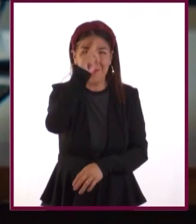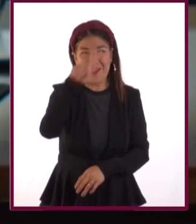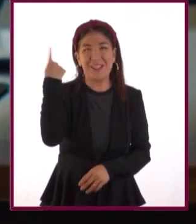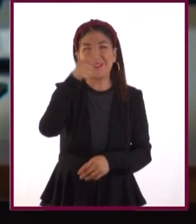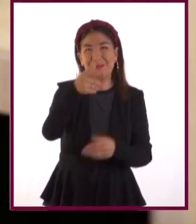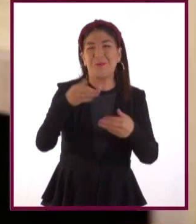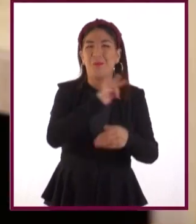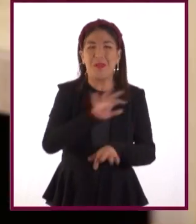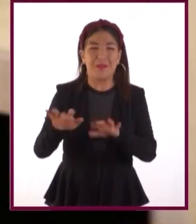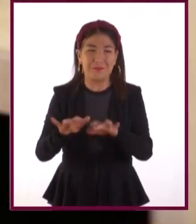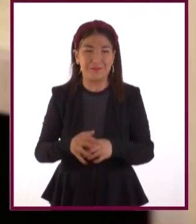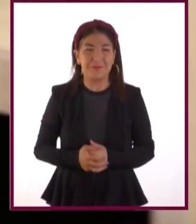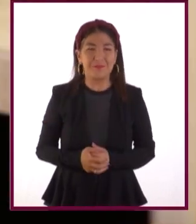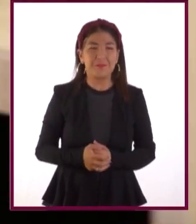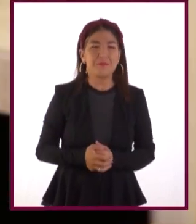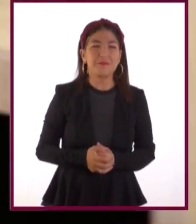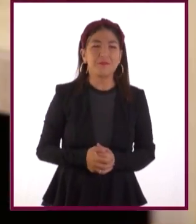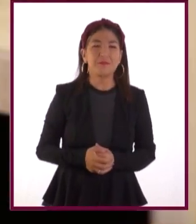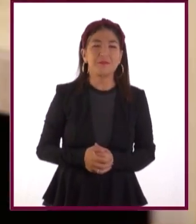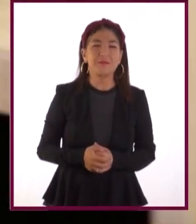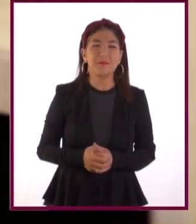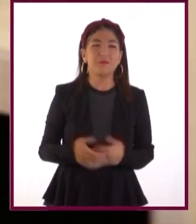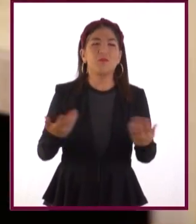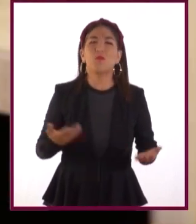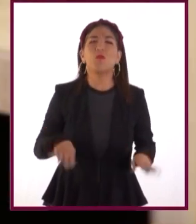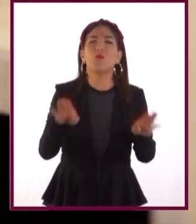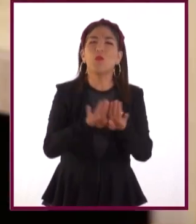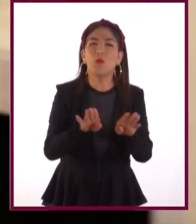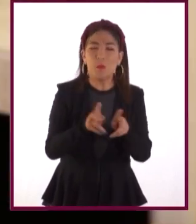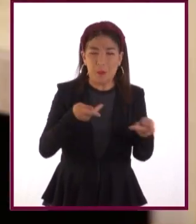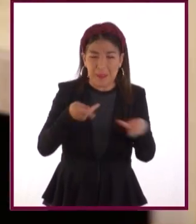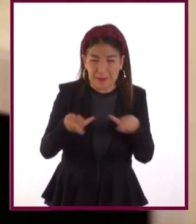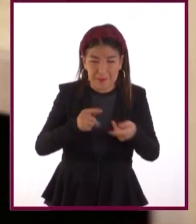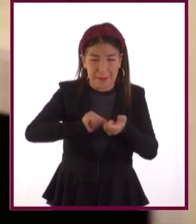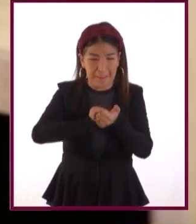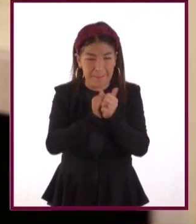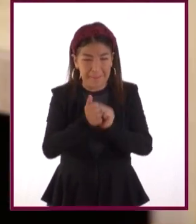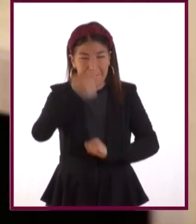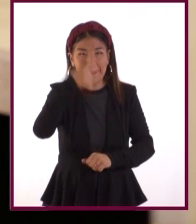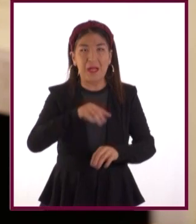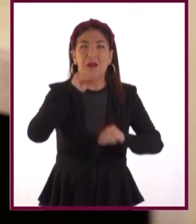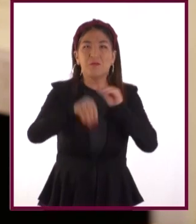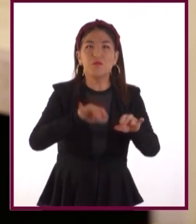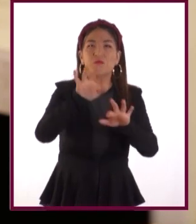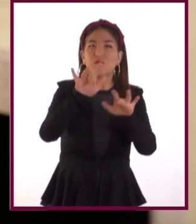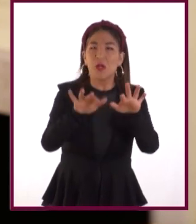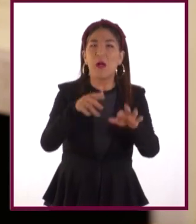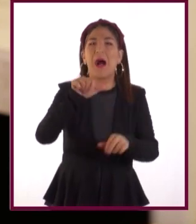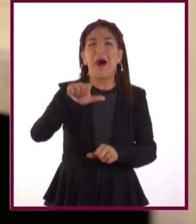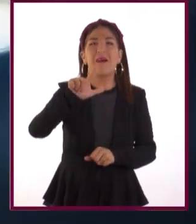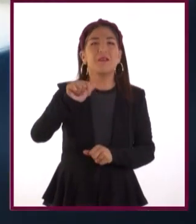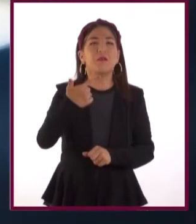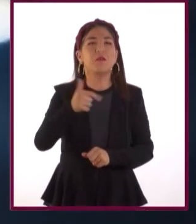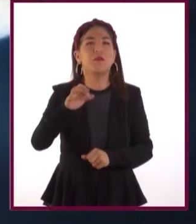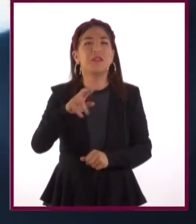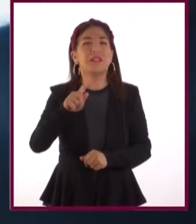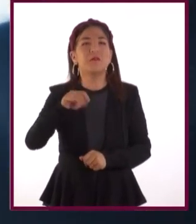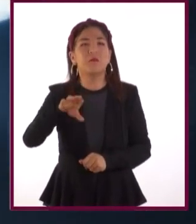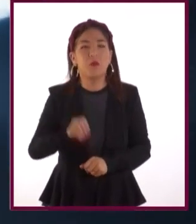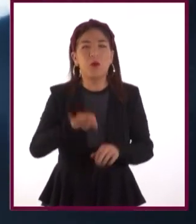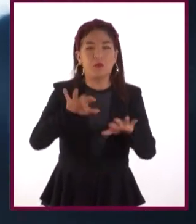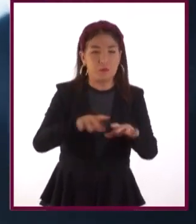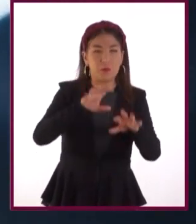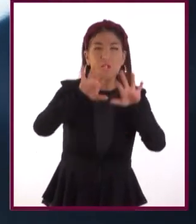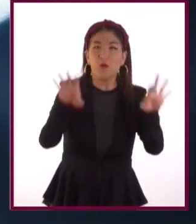se hace más fácil. ¿Qué proceso se sigue o qué implica el crear un algoritmo computacional? Bueno, pues